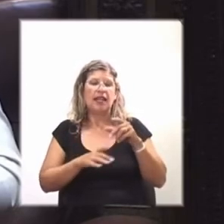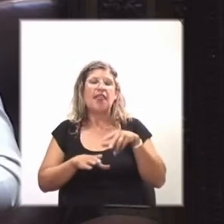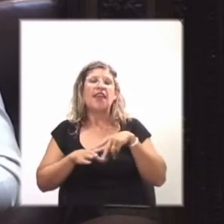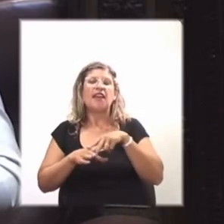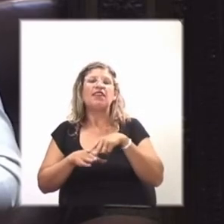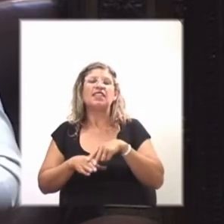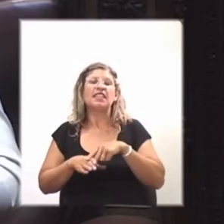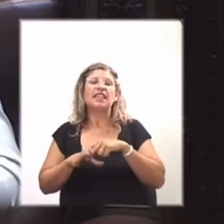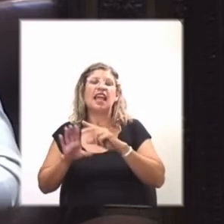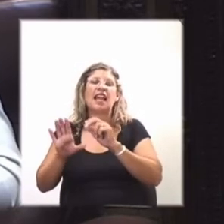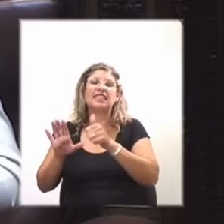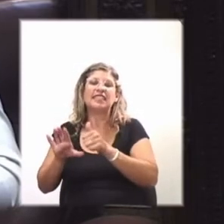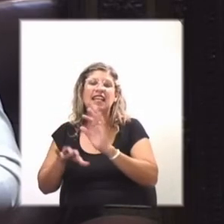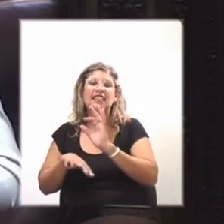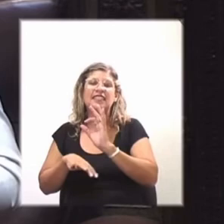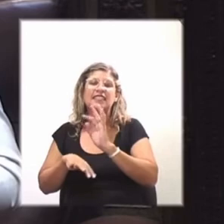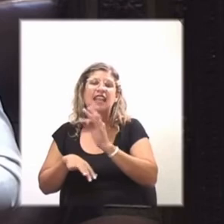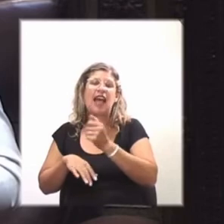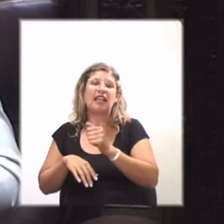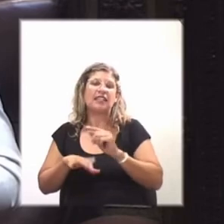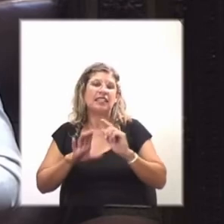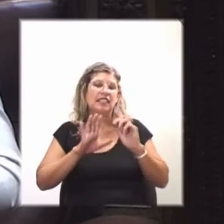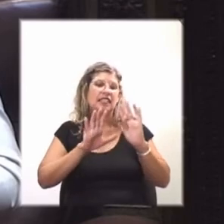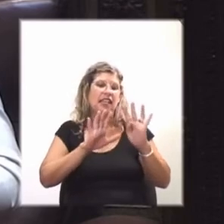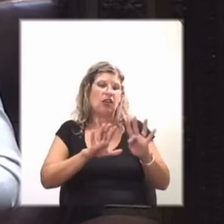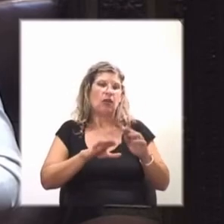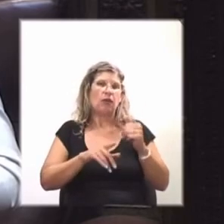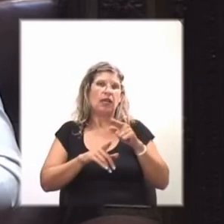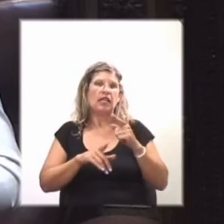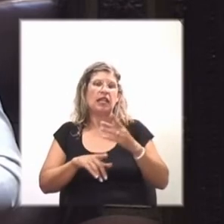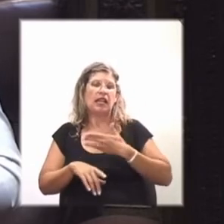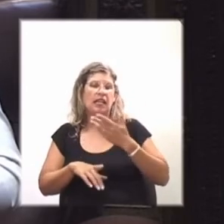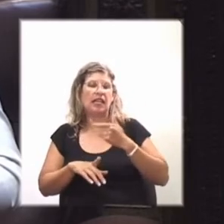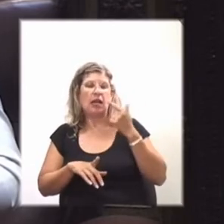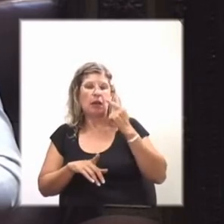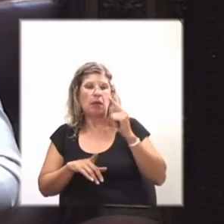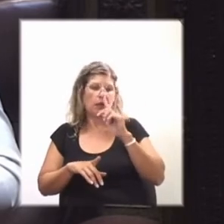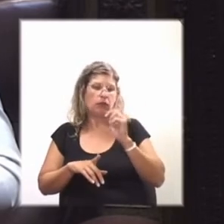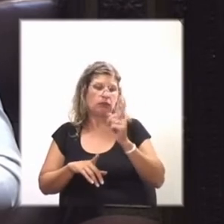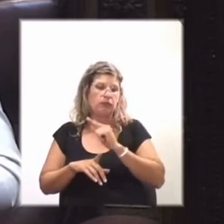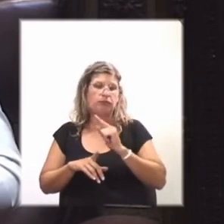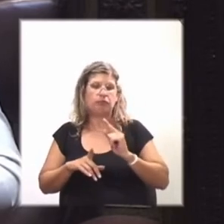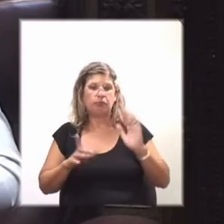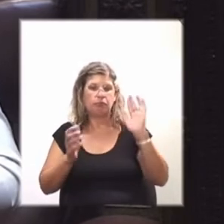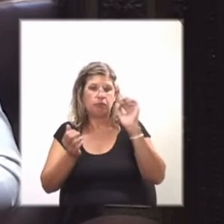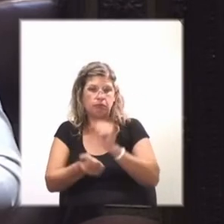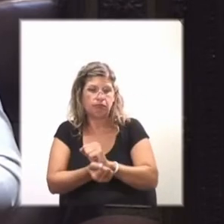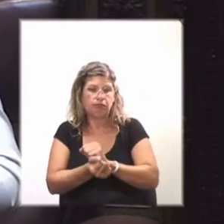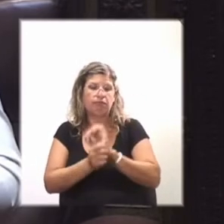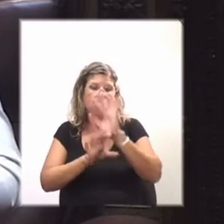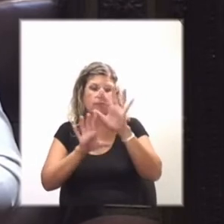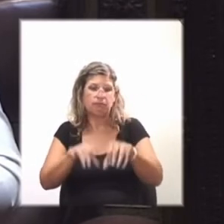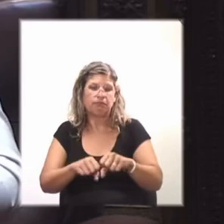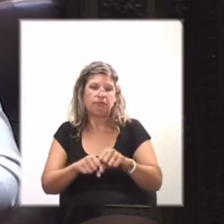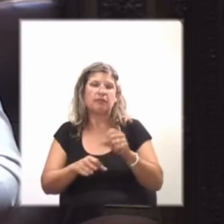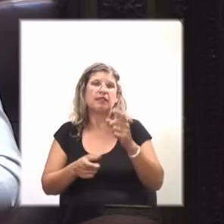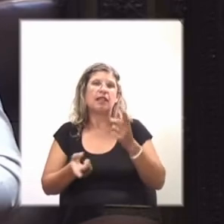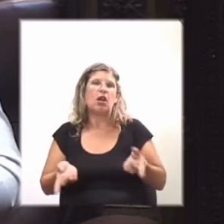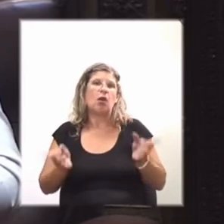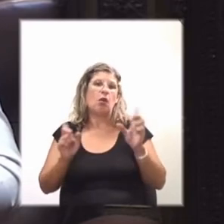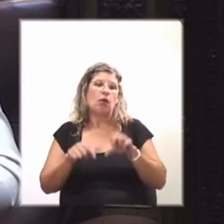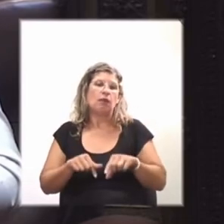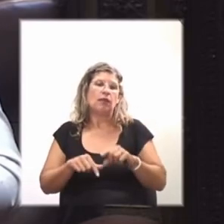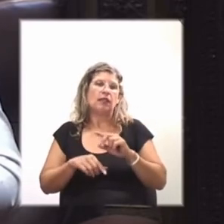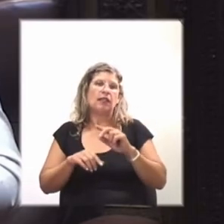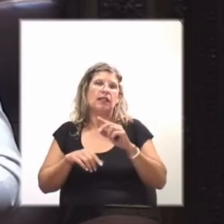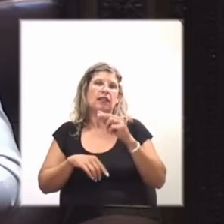caballería reclamaban la inmediata detención de Valle. Volvieron las reuniones de los mandos con Bordaberry y el viernes 27